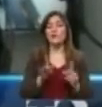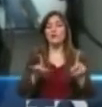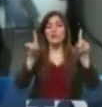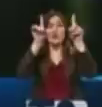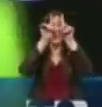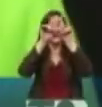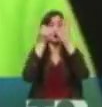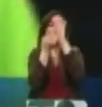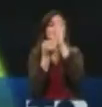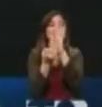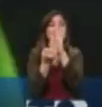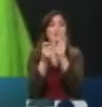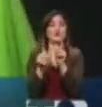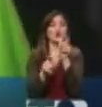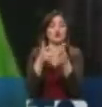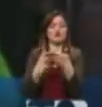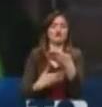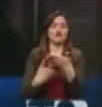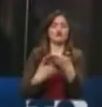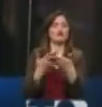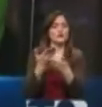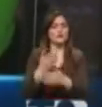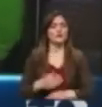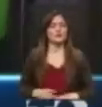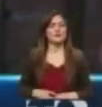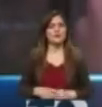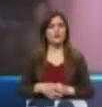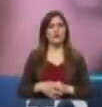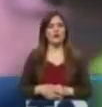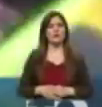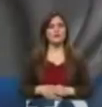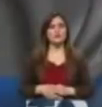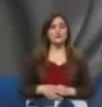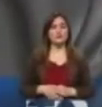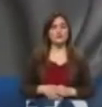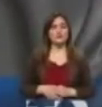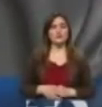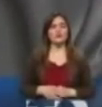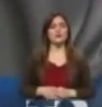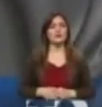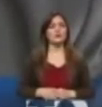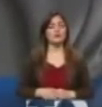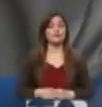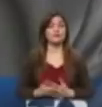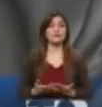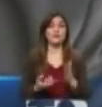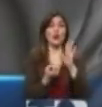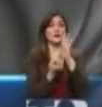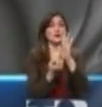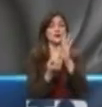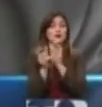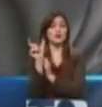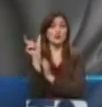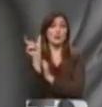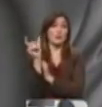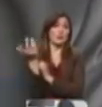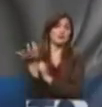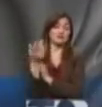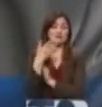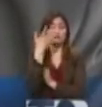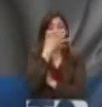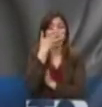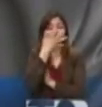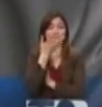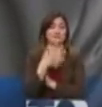de identidad de los dos detenidos entregados por el consulado de Esmeraldas. Ellos traían su plena identificación desde